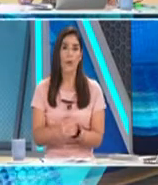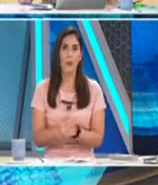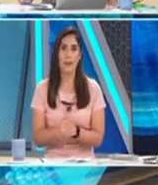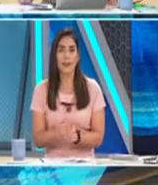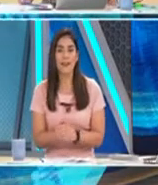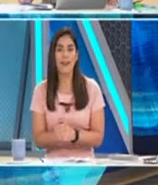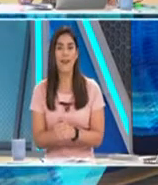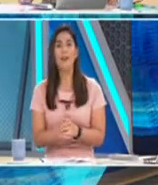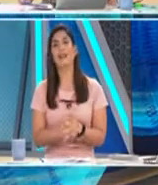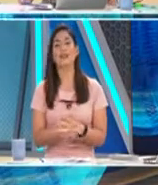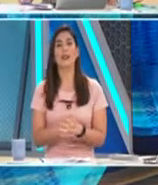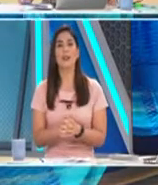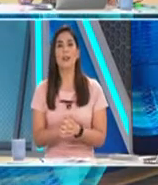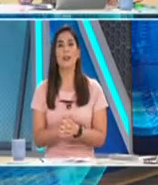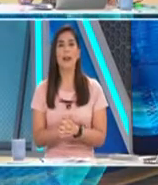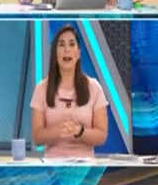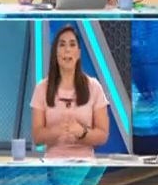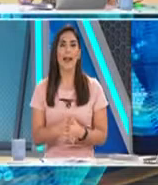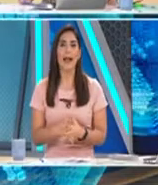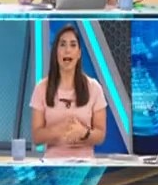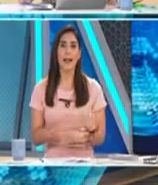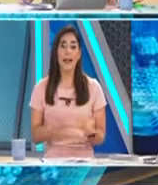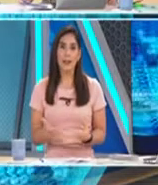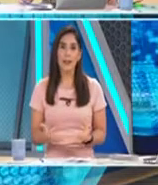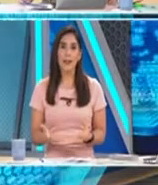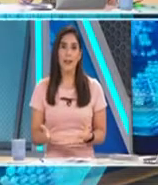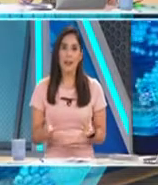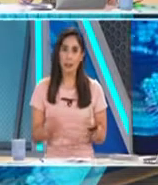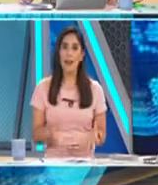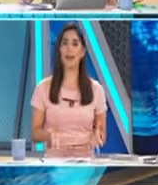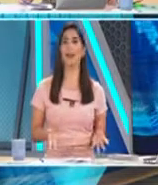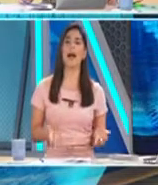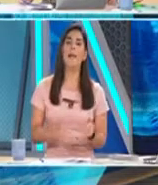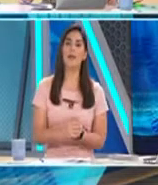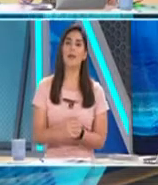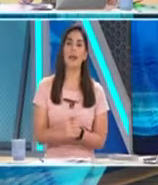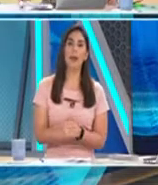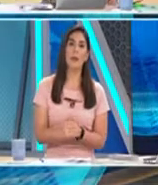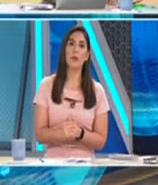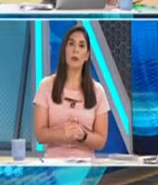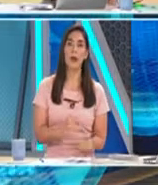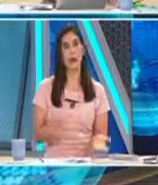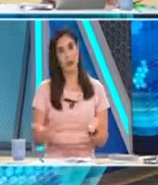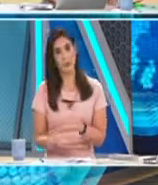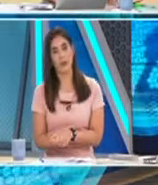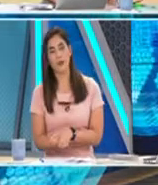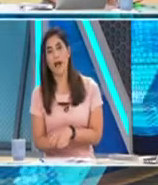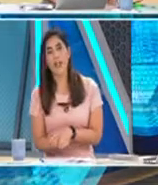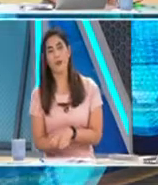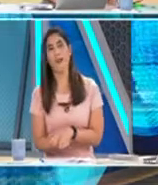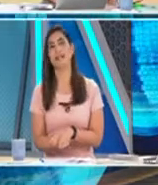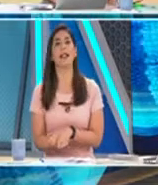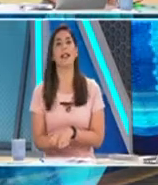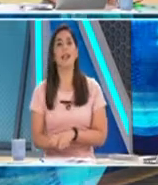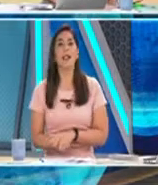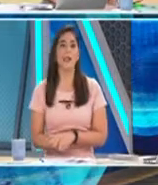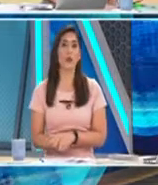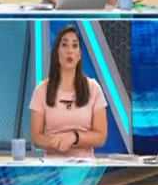supuesto, especialista en estos temas, para analizar la propuesta que ha presentado el Ejecutivo en contraposición a esto que